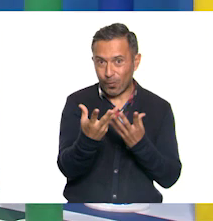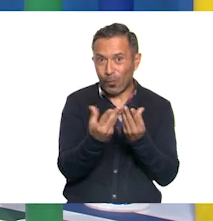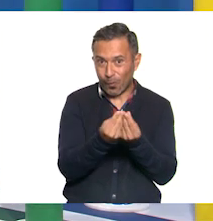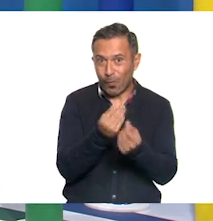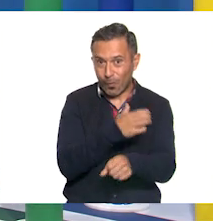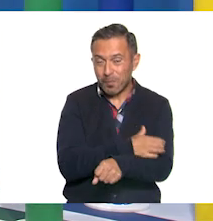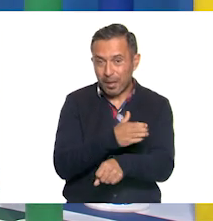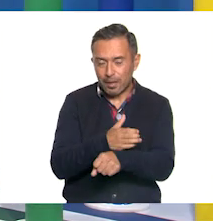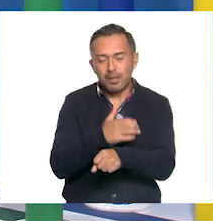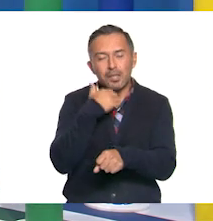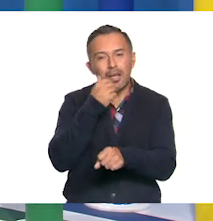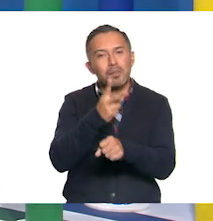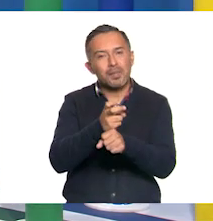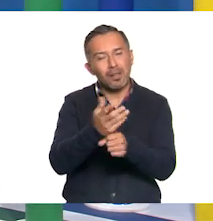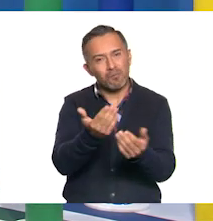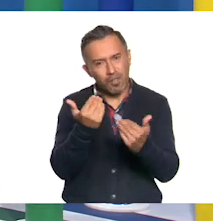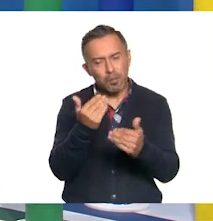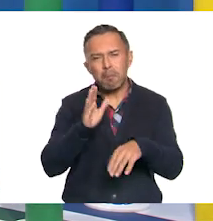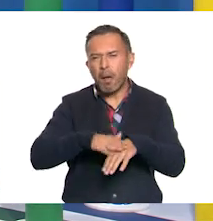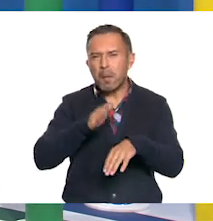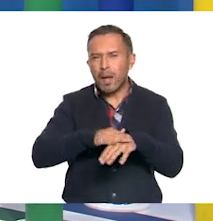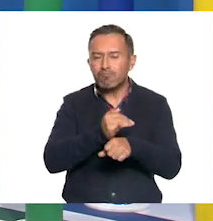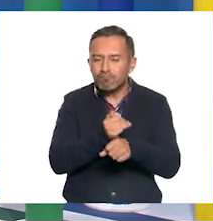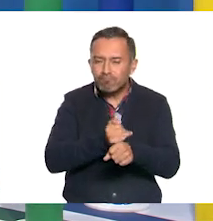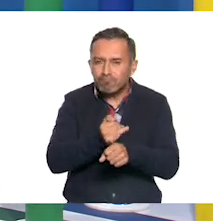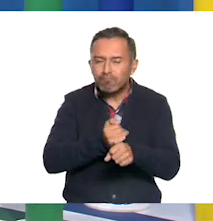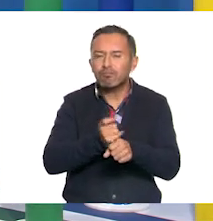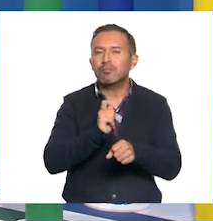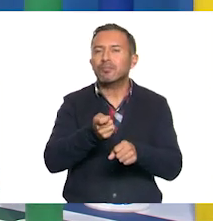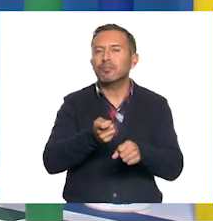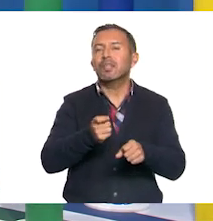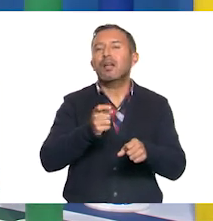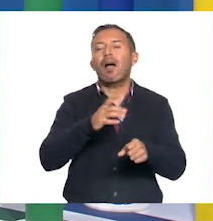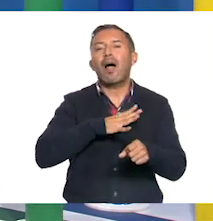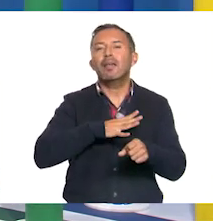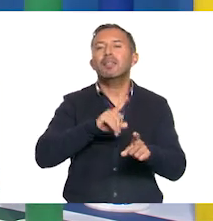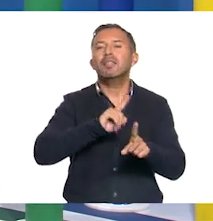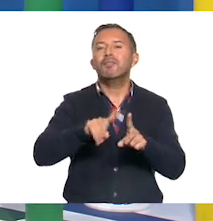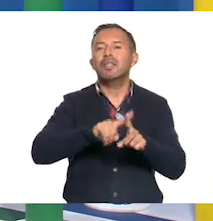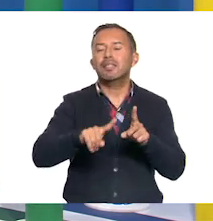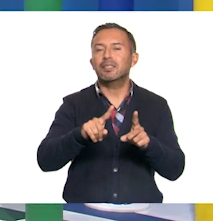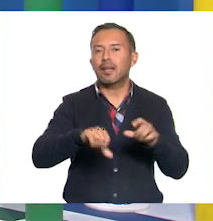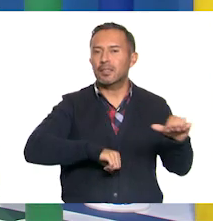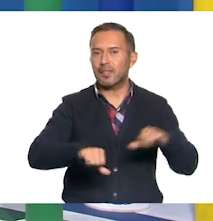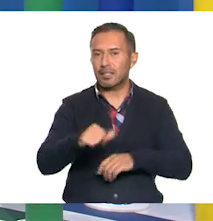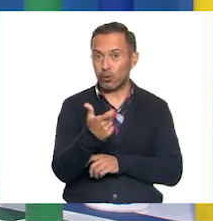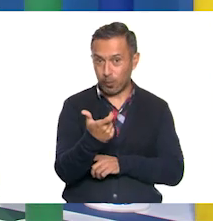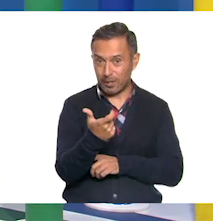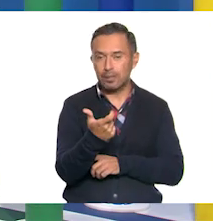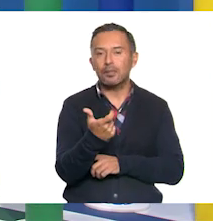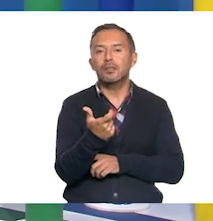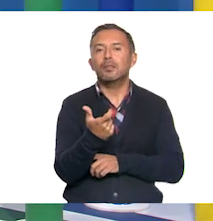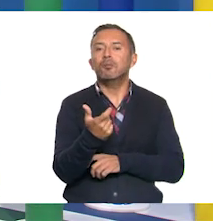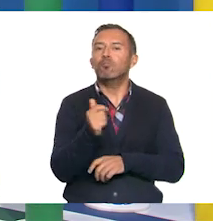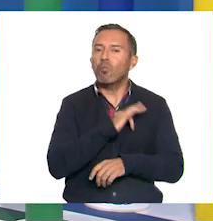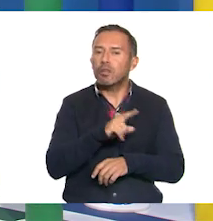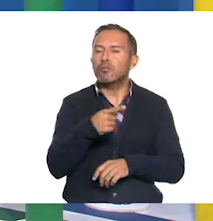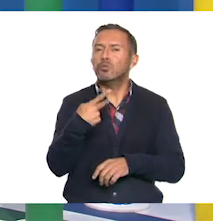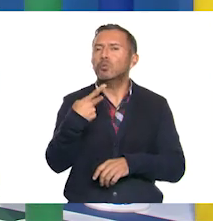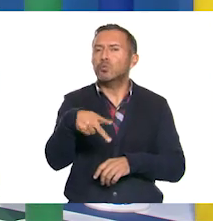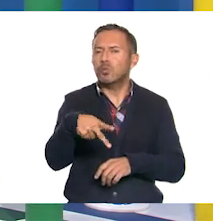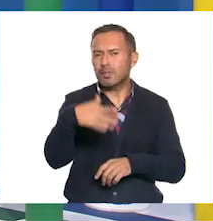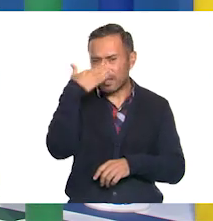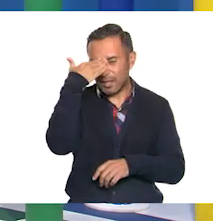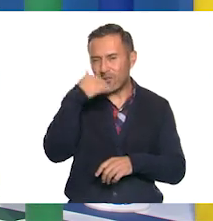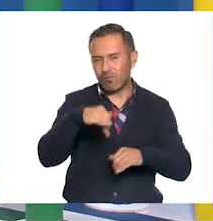desde casa a que continúen investigando acerca de diferentes actividades económicas y sigan desarrollando sus habilidades